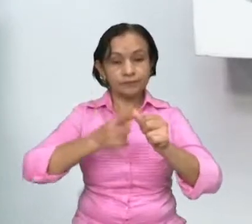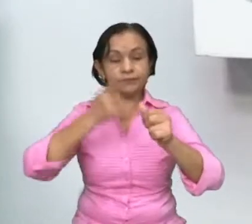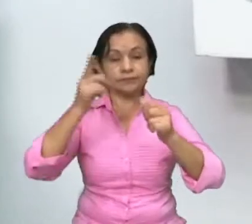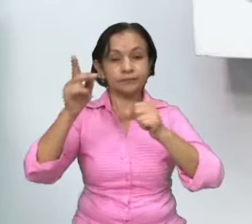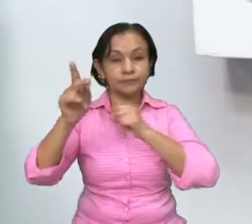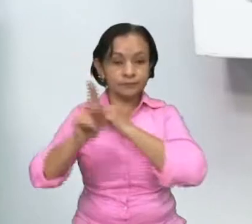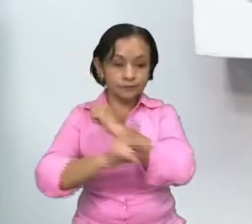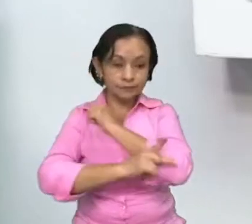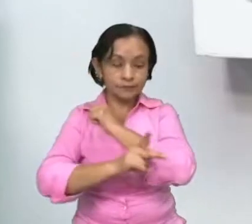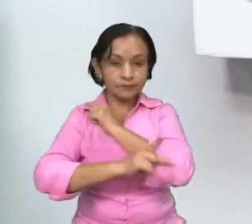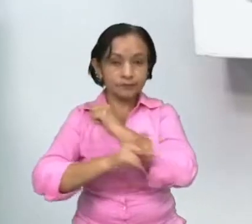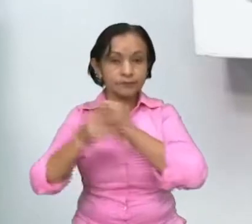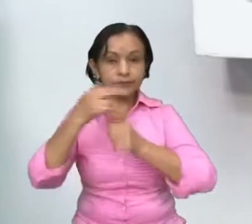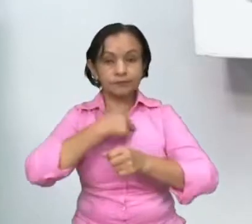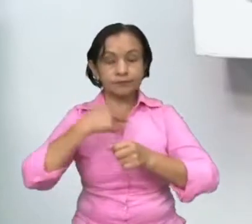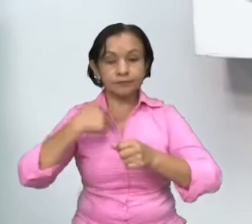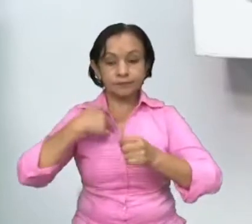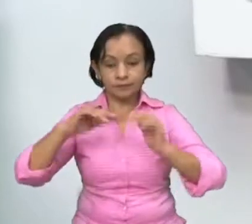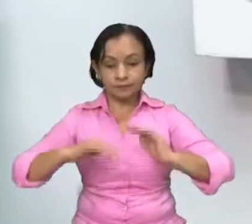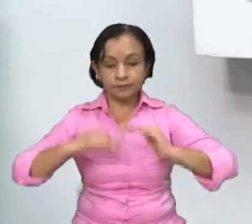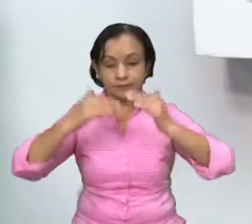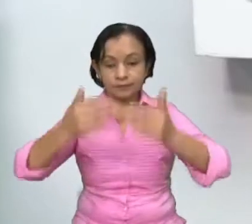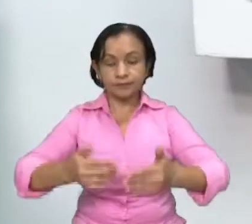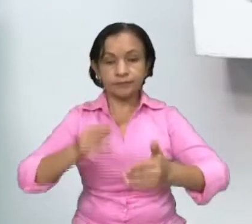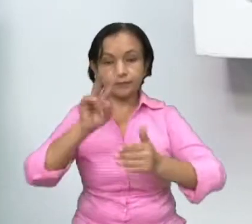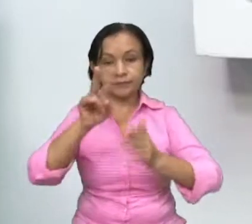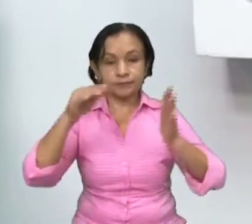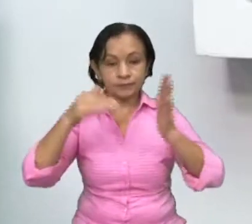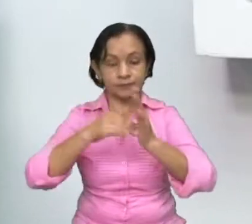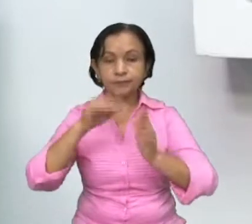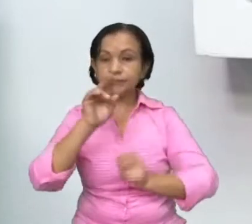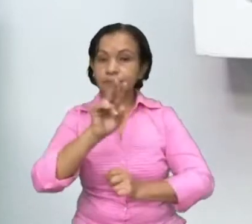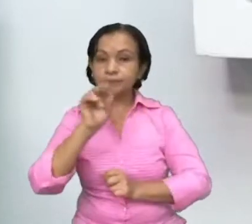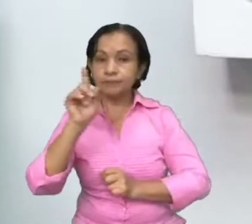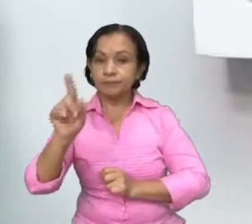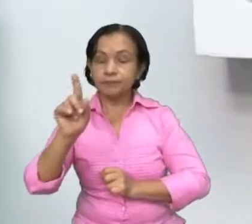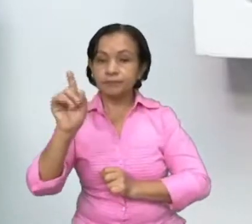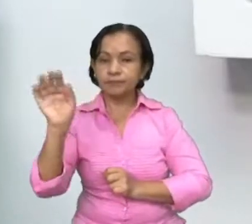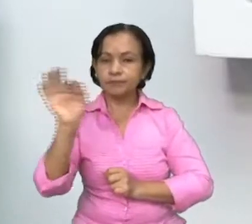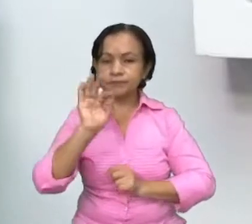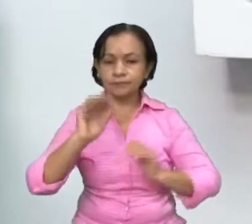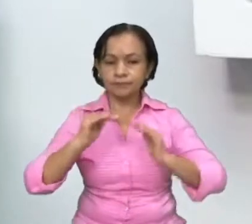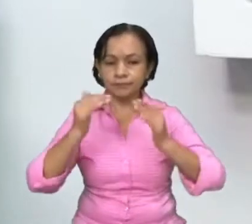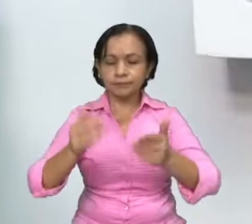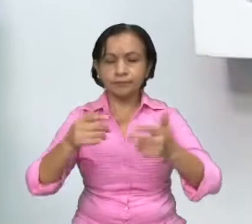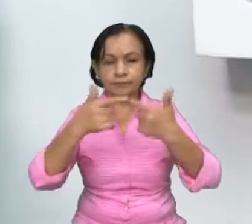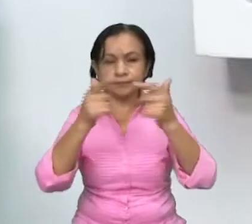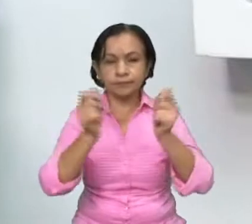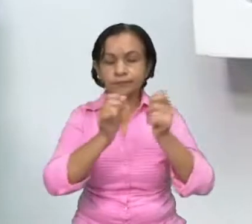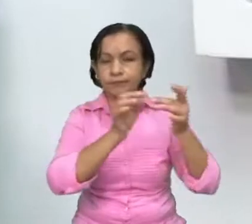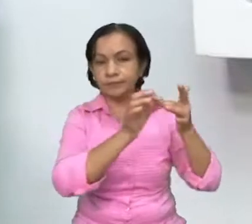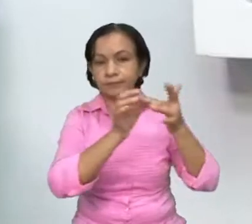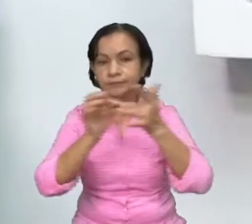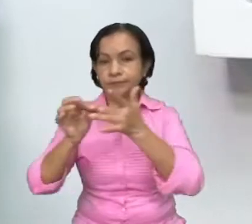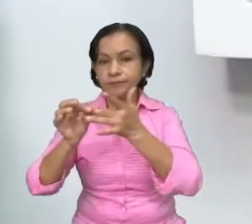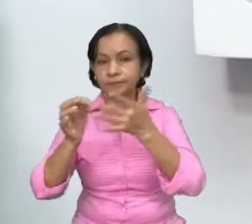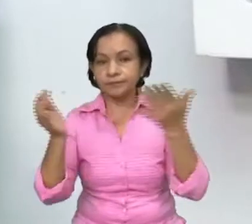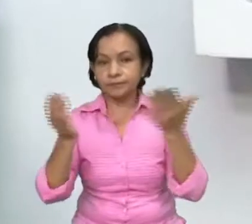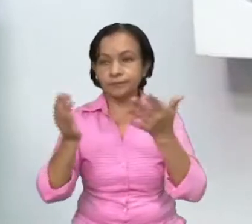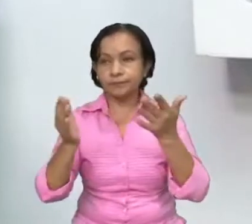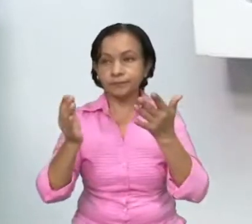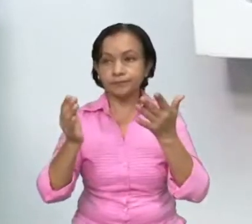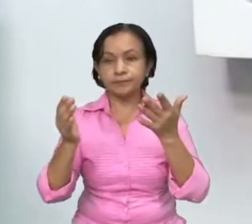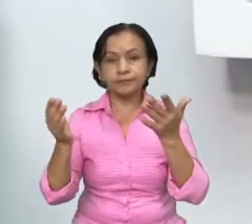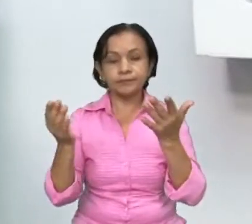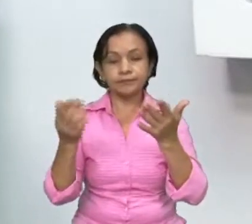país en este proceso de realizar cirugía fetal en el año 2021 con la formación de un equipo de especialistas y